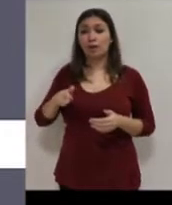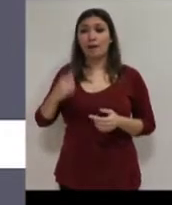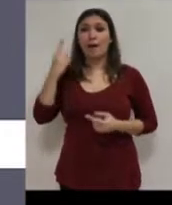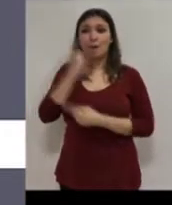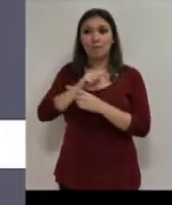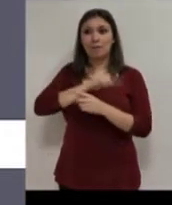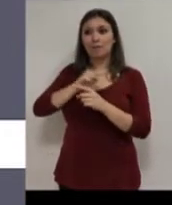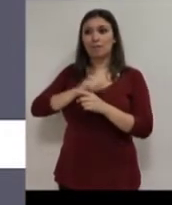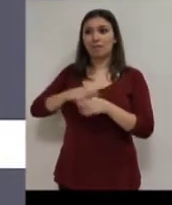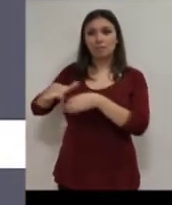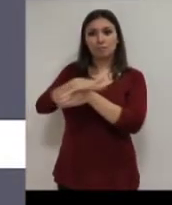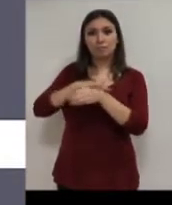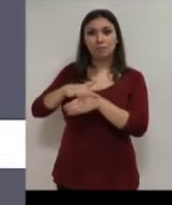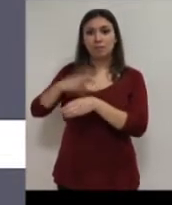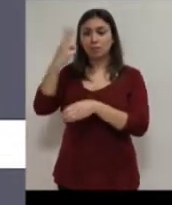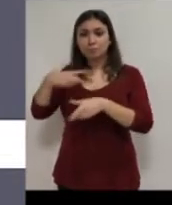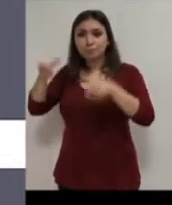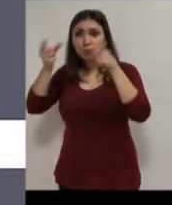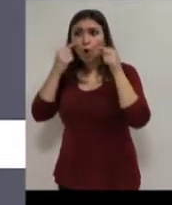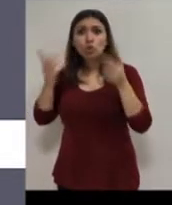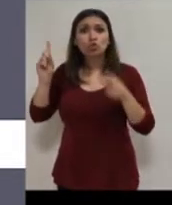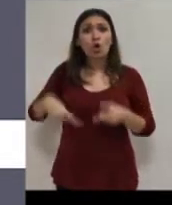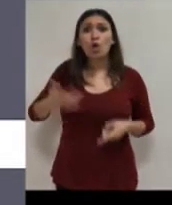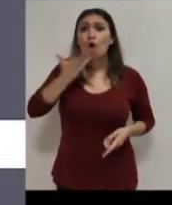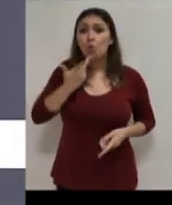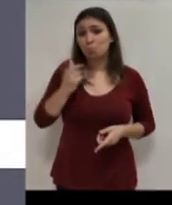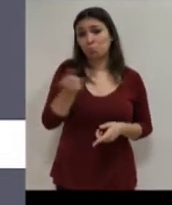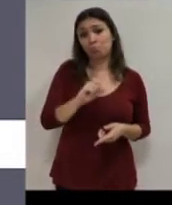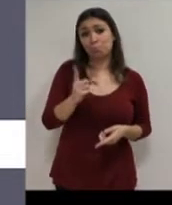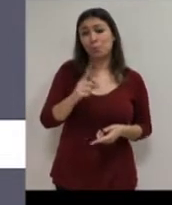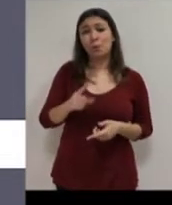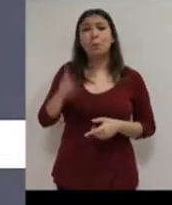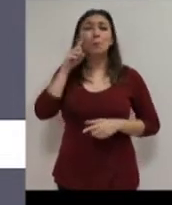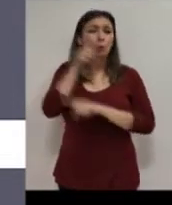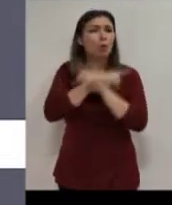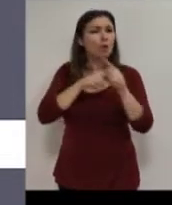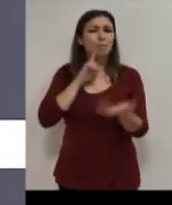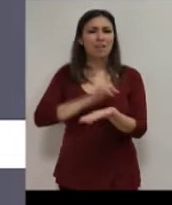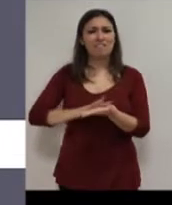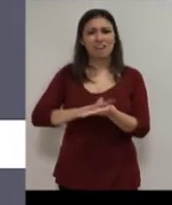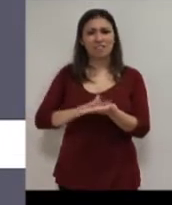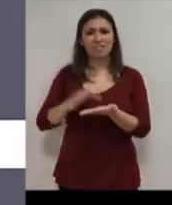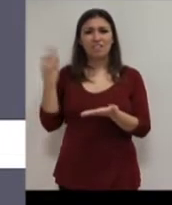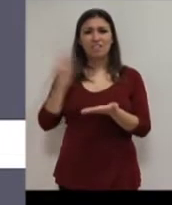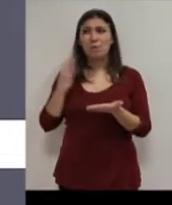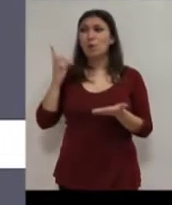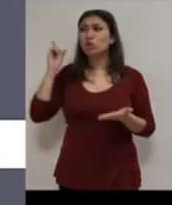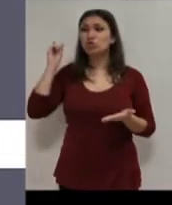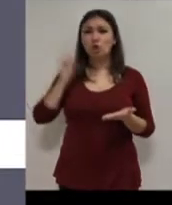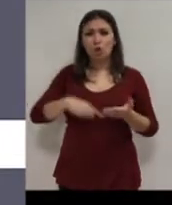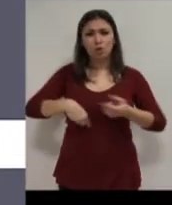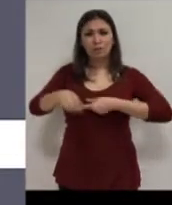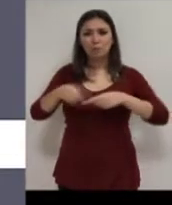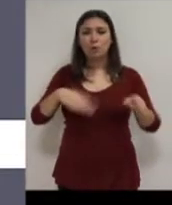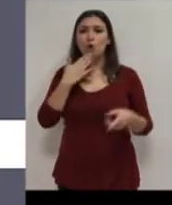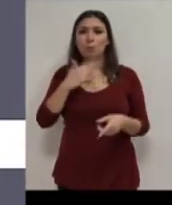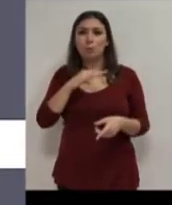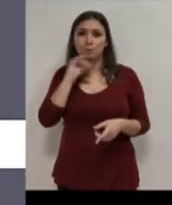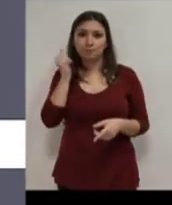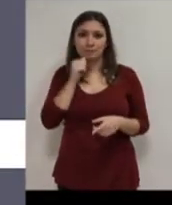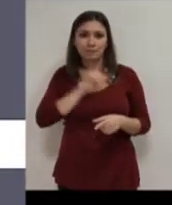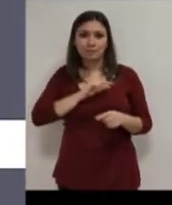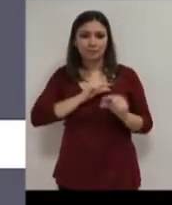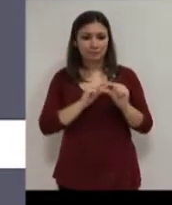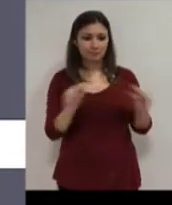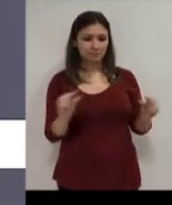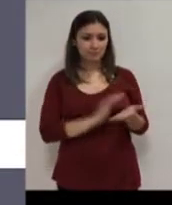conocido por todas las personas a las que a veces nos dirigimos, pero tiene varios inconvenientes. El principal de todos es que lo tenemos que poner en todos los sitios nosotros en